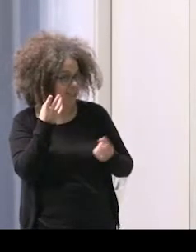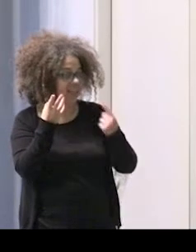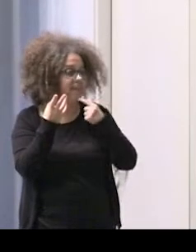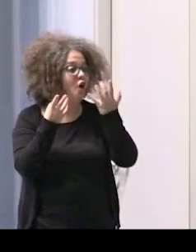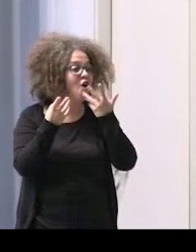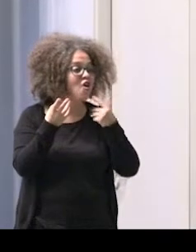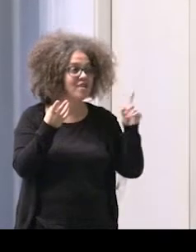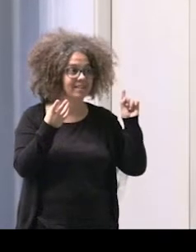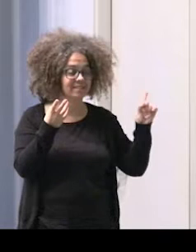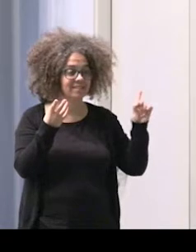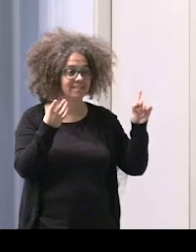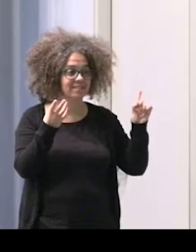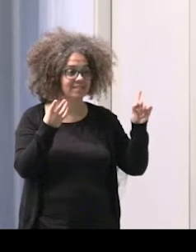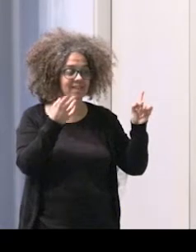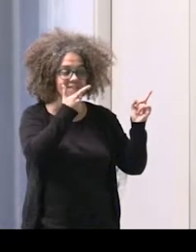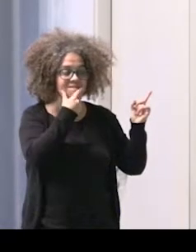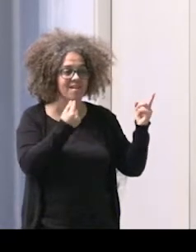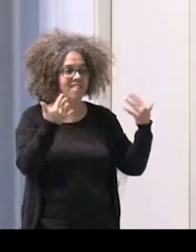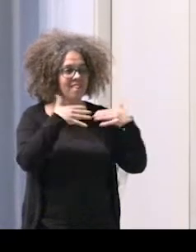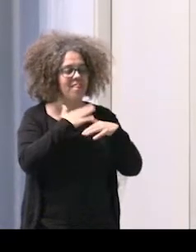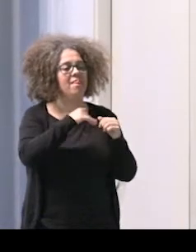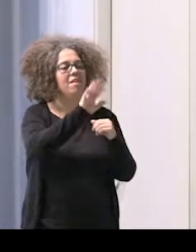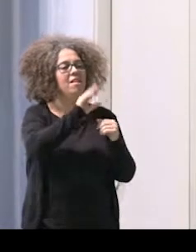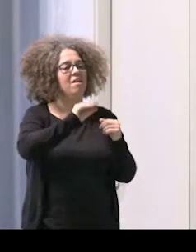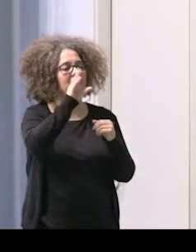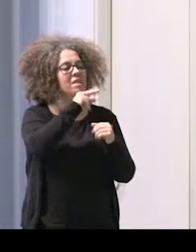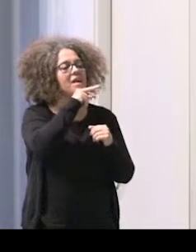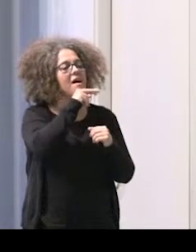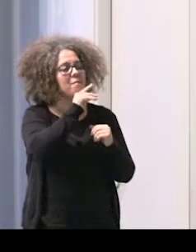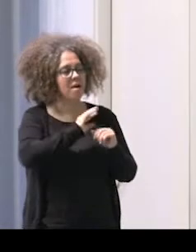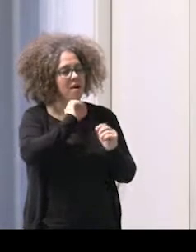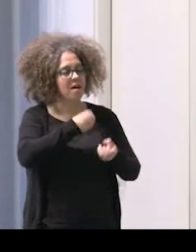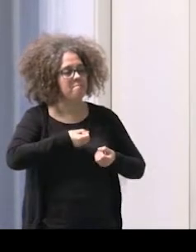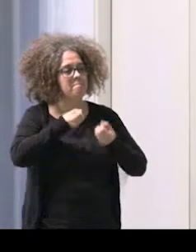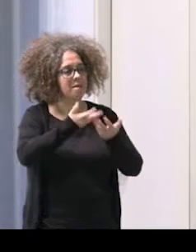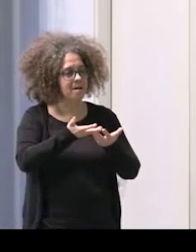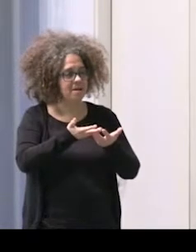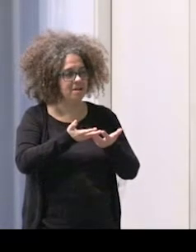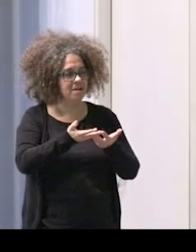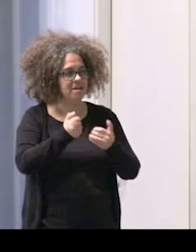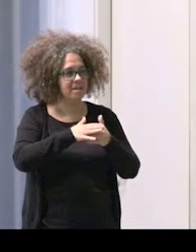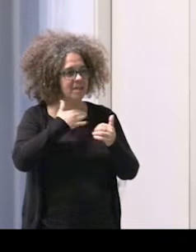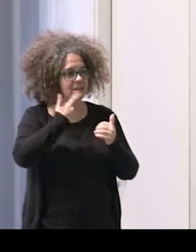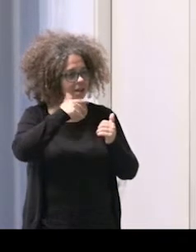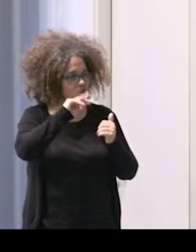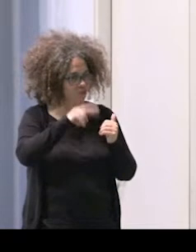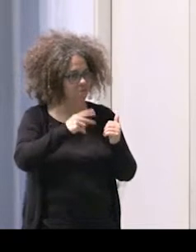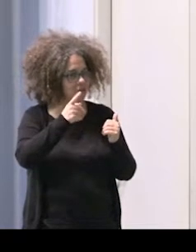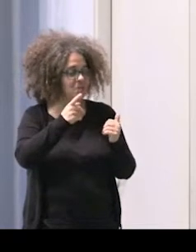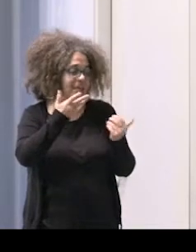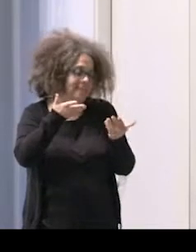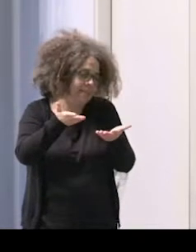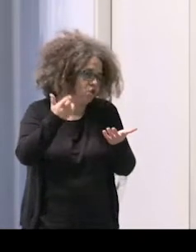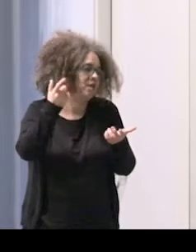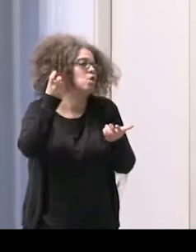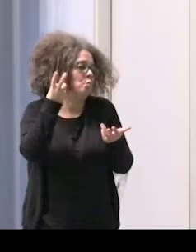colores por el otro oído facilita la comprensión del habla, en este caso, entendiendo por comprensión del habla, el reconocimiento de los números. Ahora imaginen